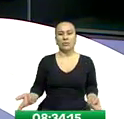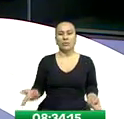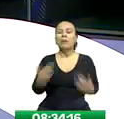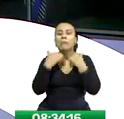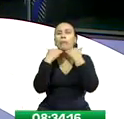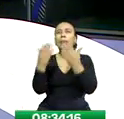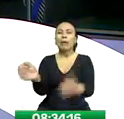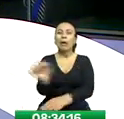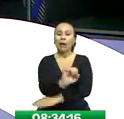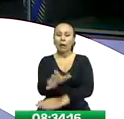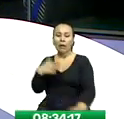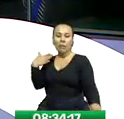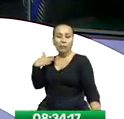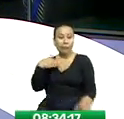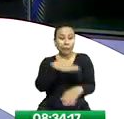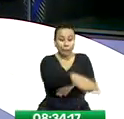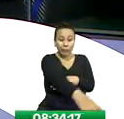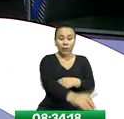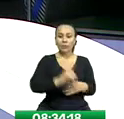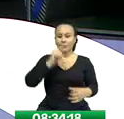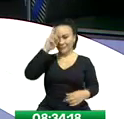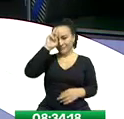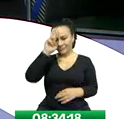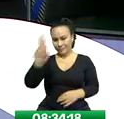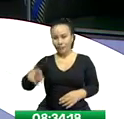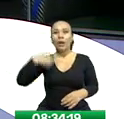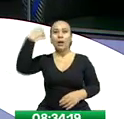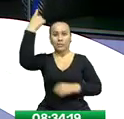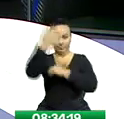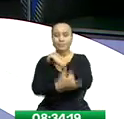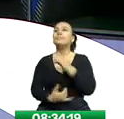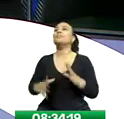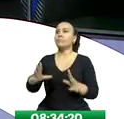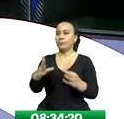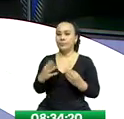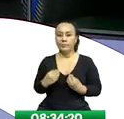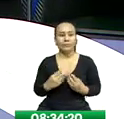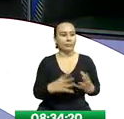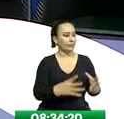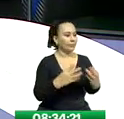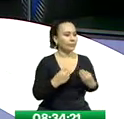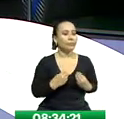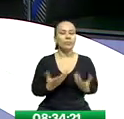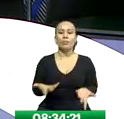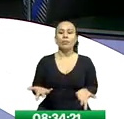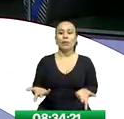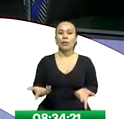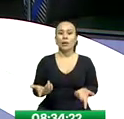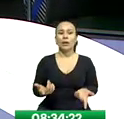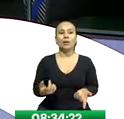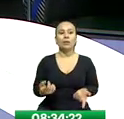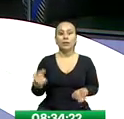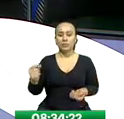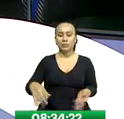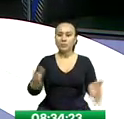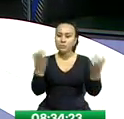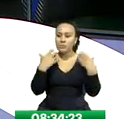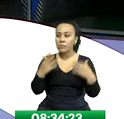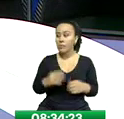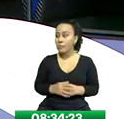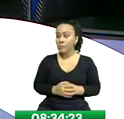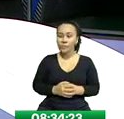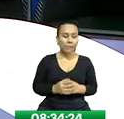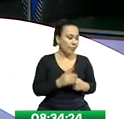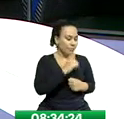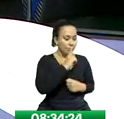de largo, ¿no? Pero cuando vas a otros países, ¿qué hace? Lo primero es respetar. Pues lo que hace aquí en Guayaquil, no, eso me está viendo el policía. Claro, ¿y